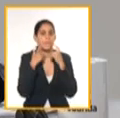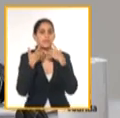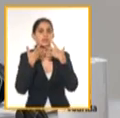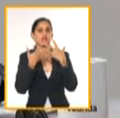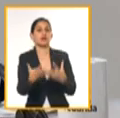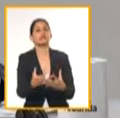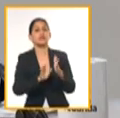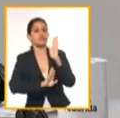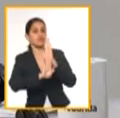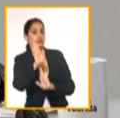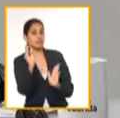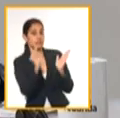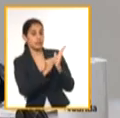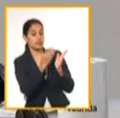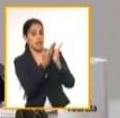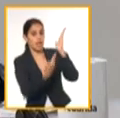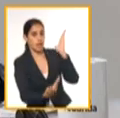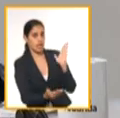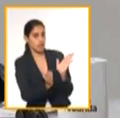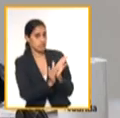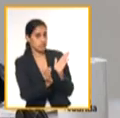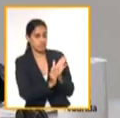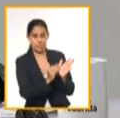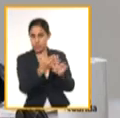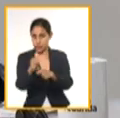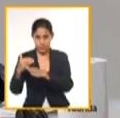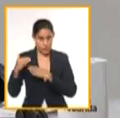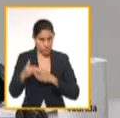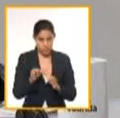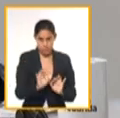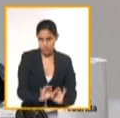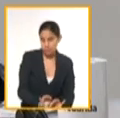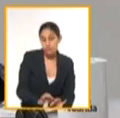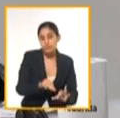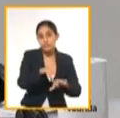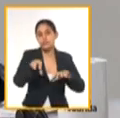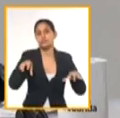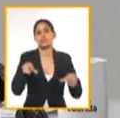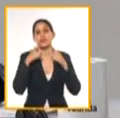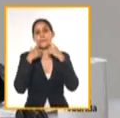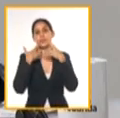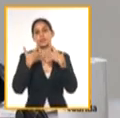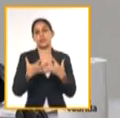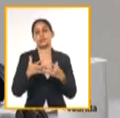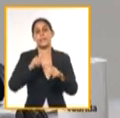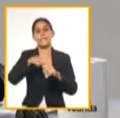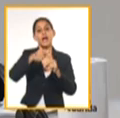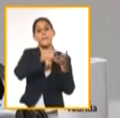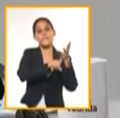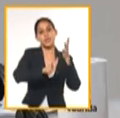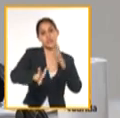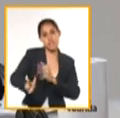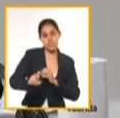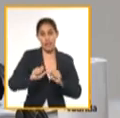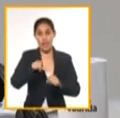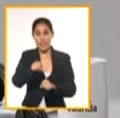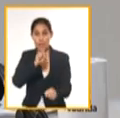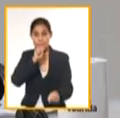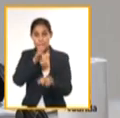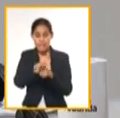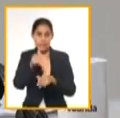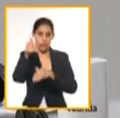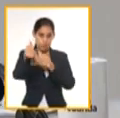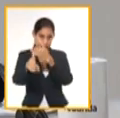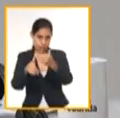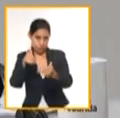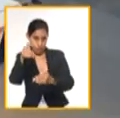protocolo y que se activa de inmediato en todas las regiones, ¿no?, y provincias. Ahí comienza una recuperación paulatina del